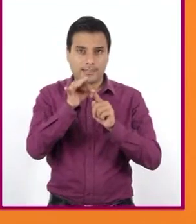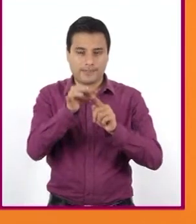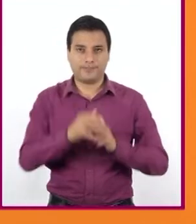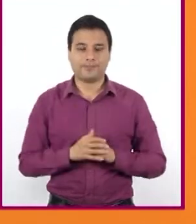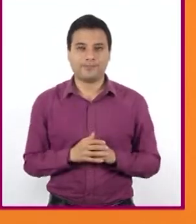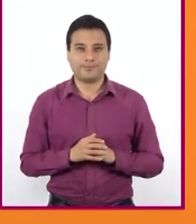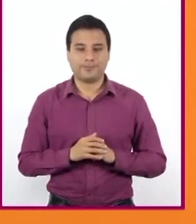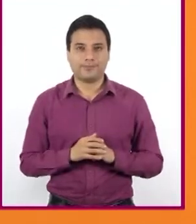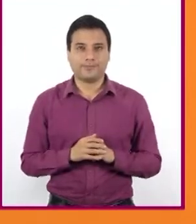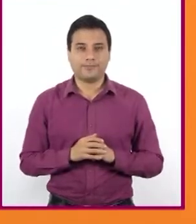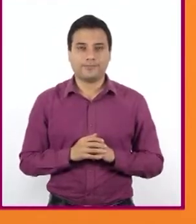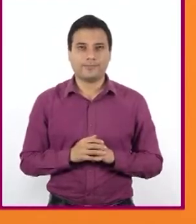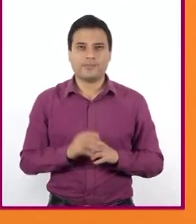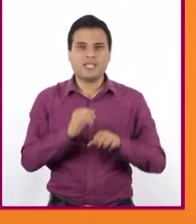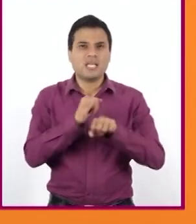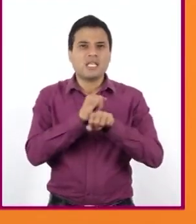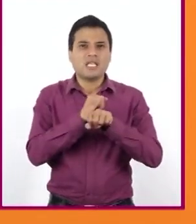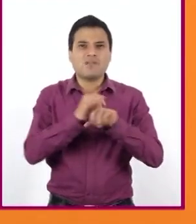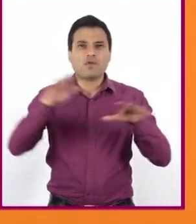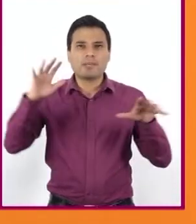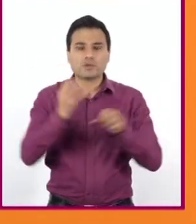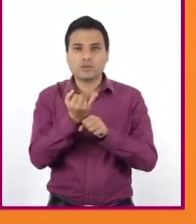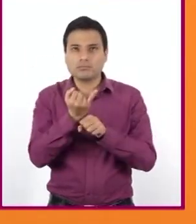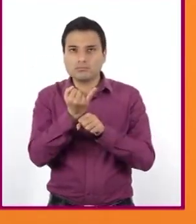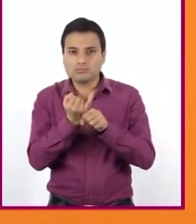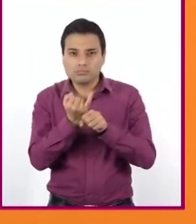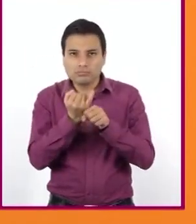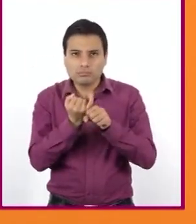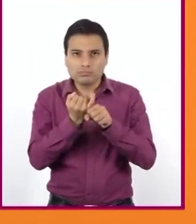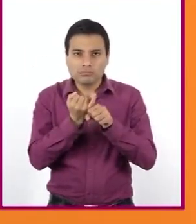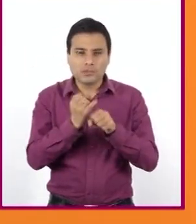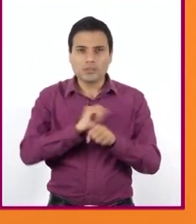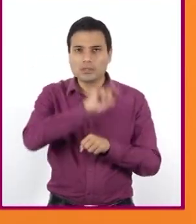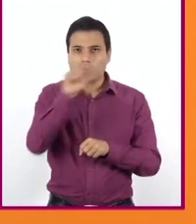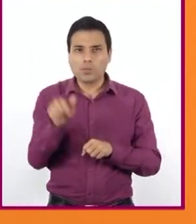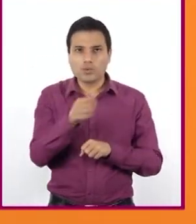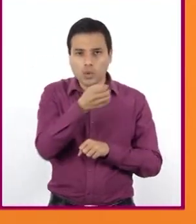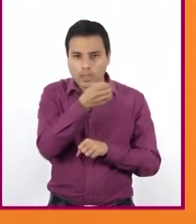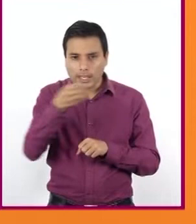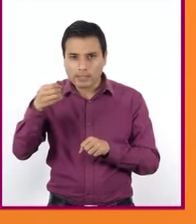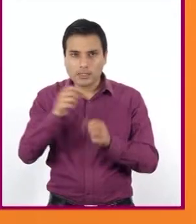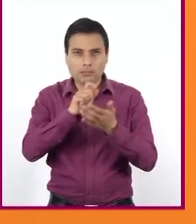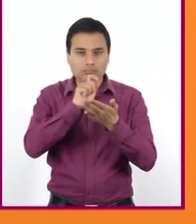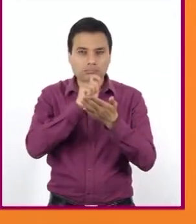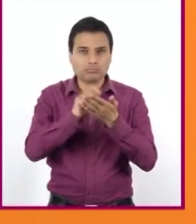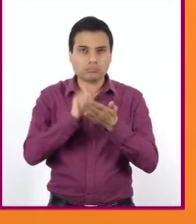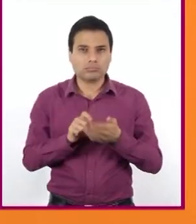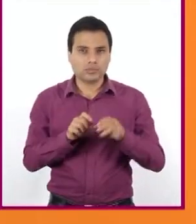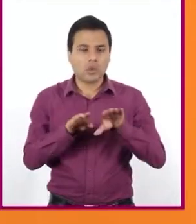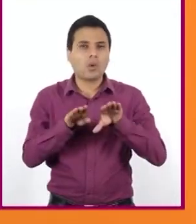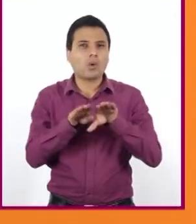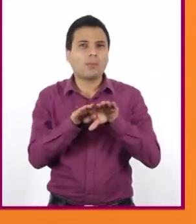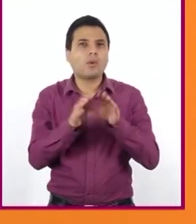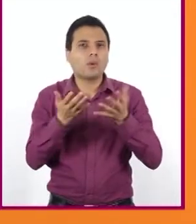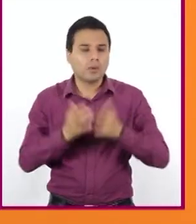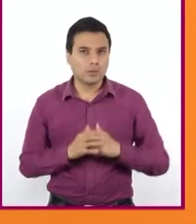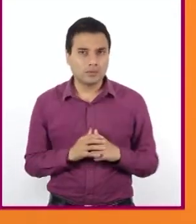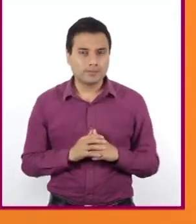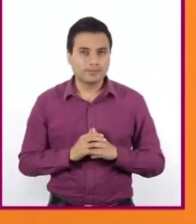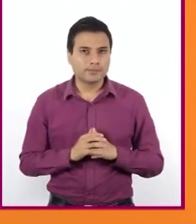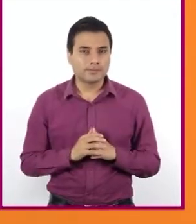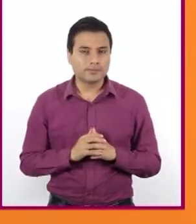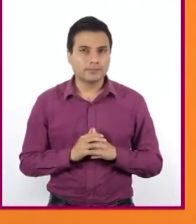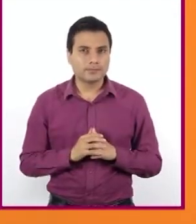¿Cómo redactar la información que se ha recopilado y organizado en la investigación histórica que se realiza? ¿Qué